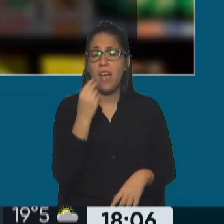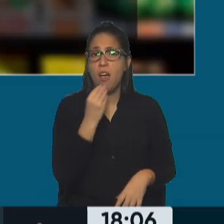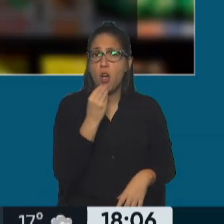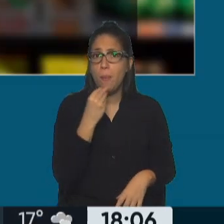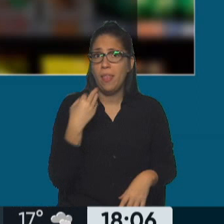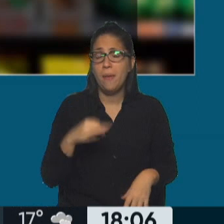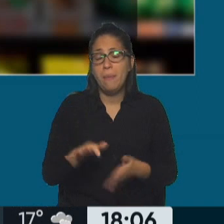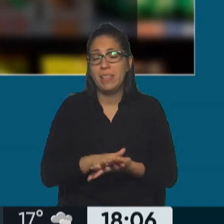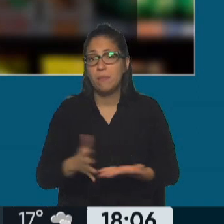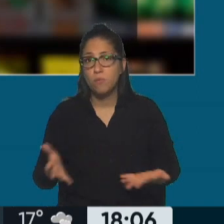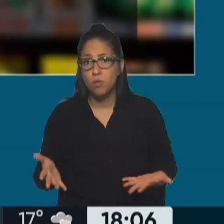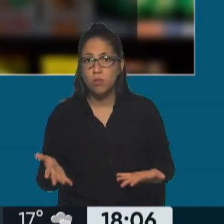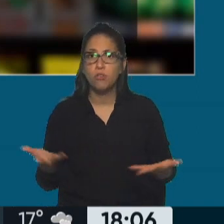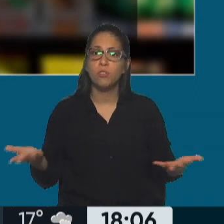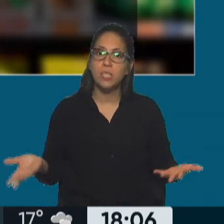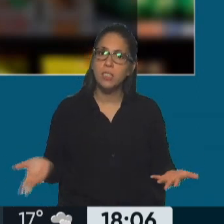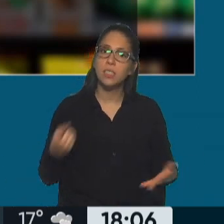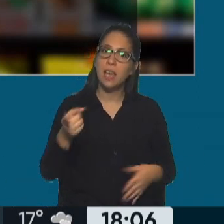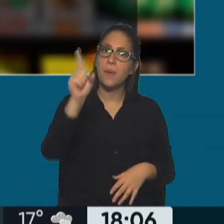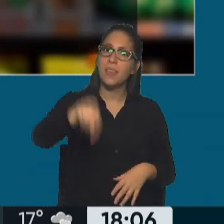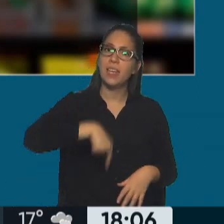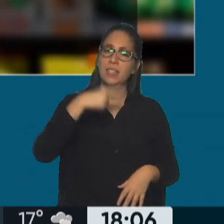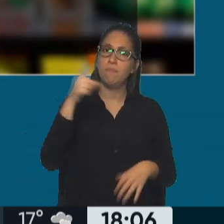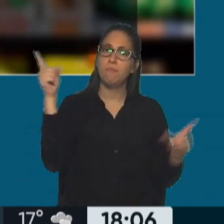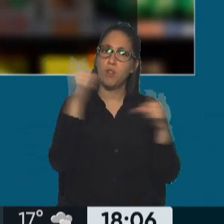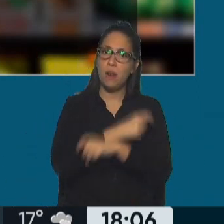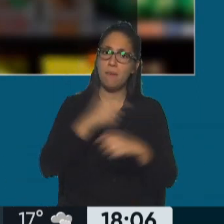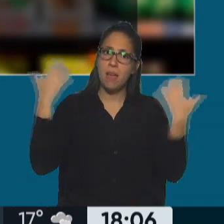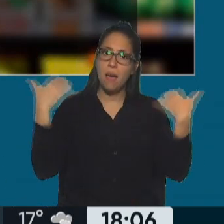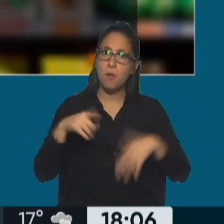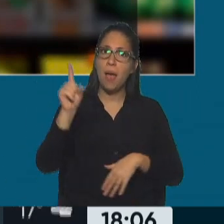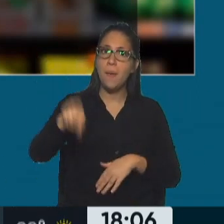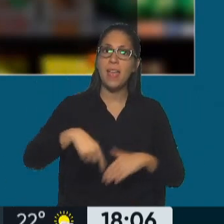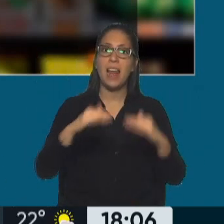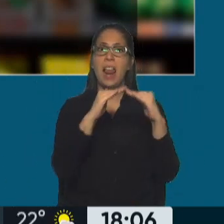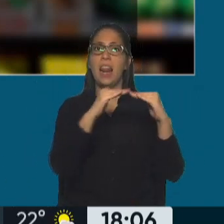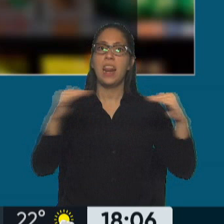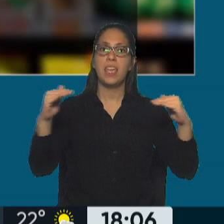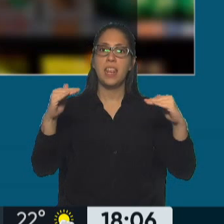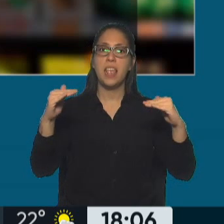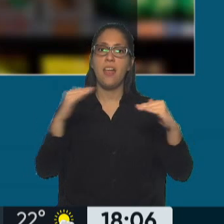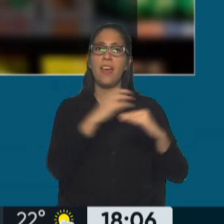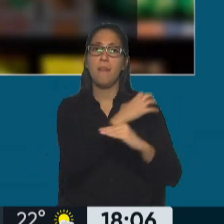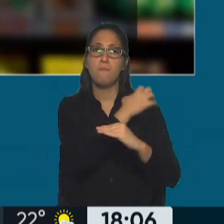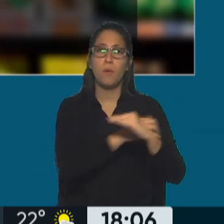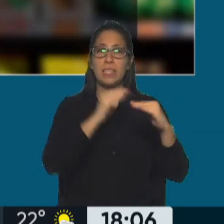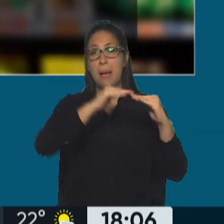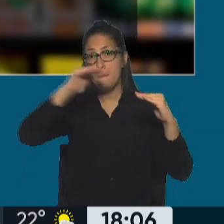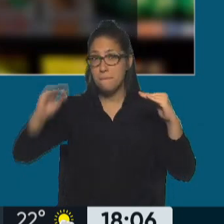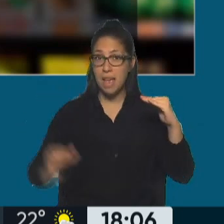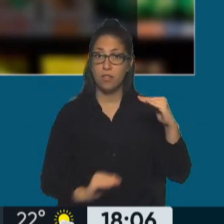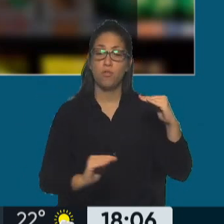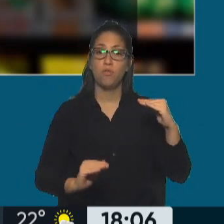acá hay un problema serio, porque además esto te va a dar la línea de indigencia. Recordemos la indigencia de la canasta básica de